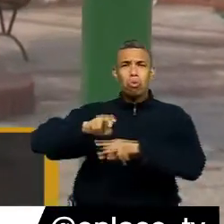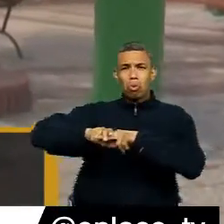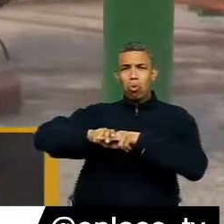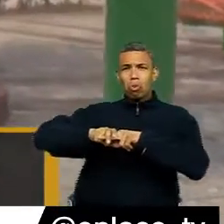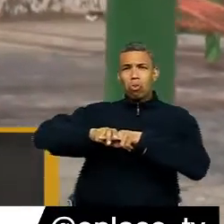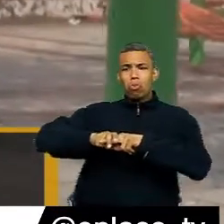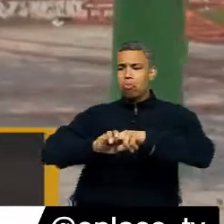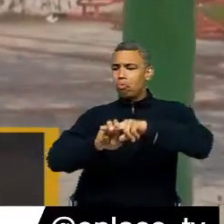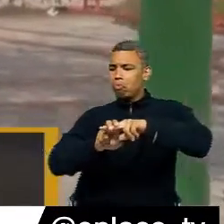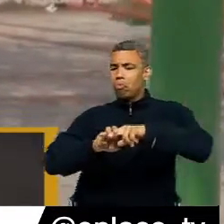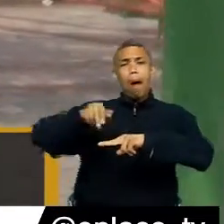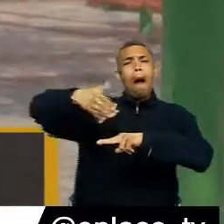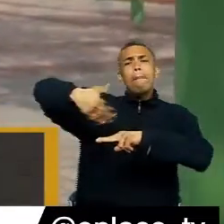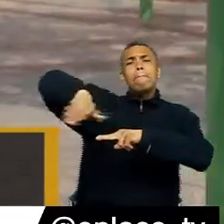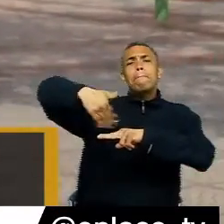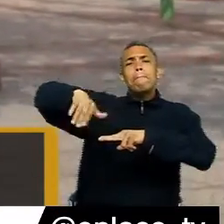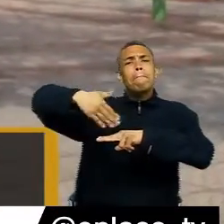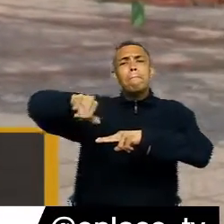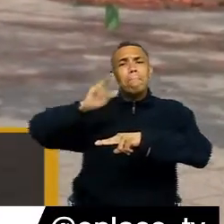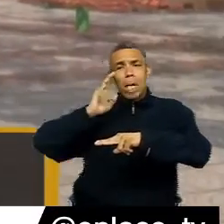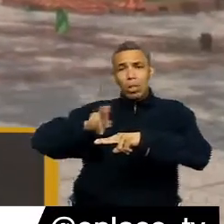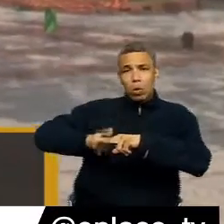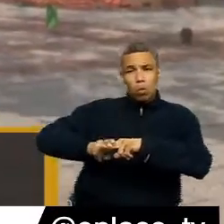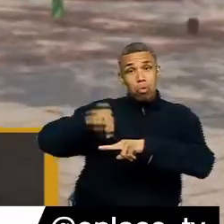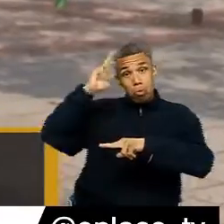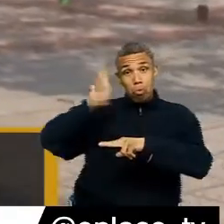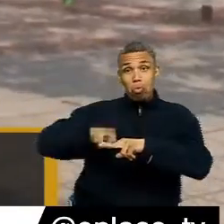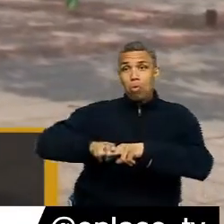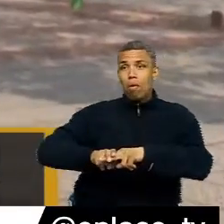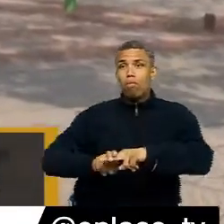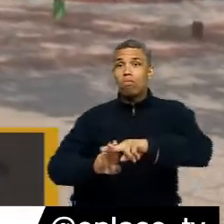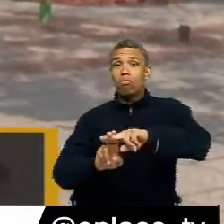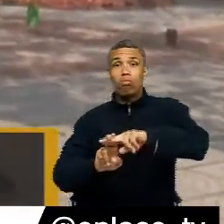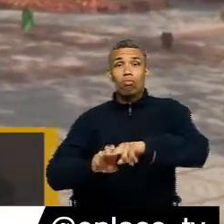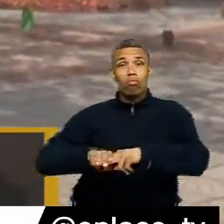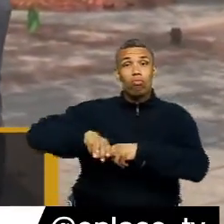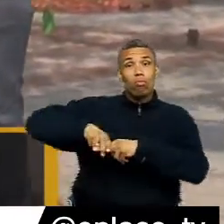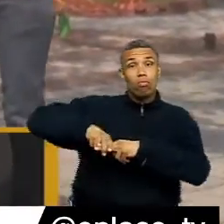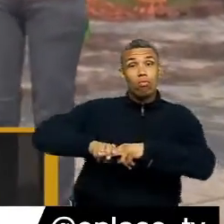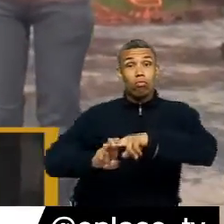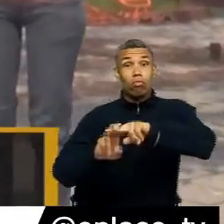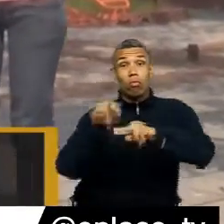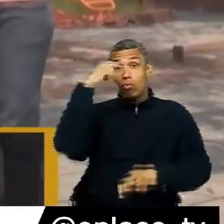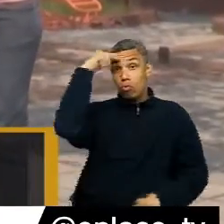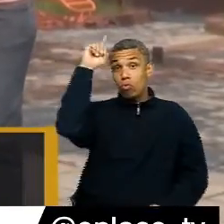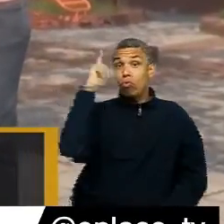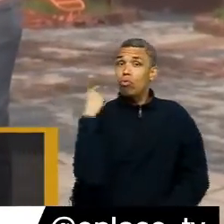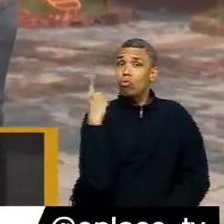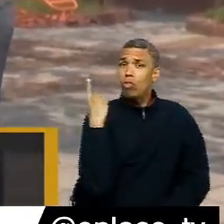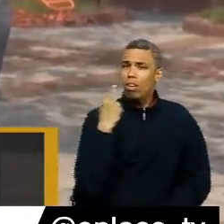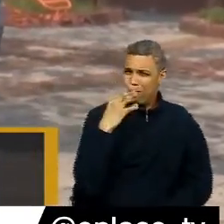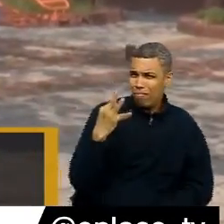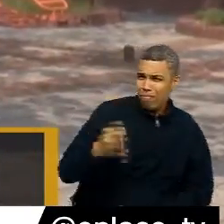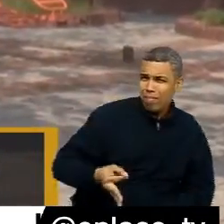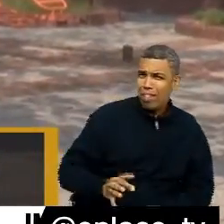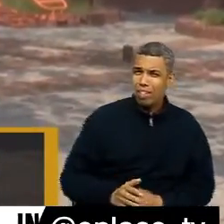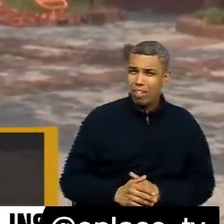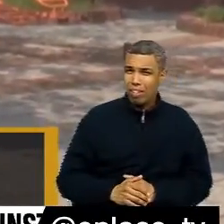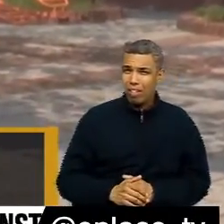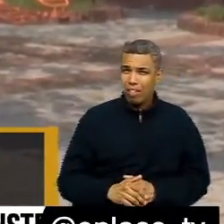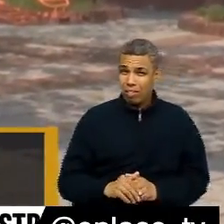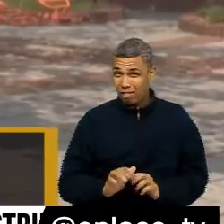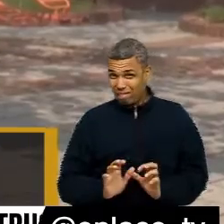comunidad observara que este gimnasio ecológico o esta máquina se movía sola. Vamos a ver, quisimos constatar si esto de verdad